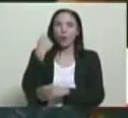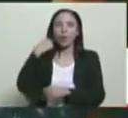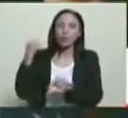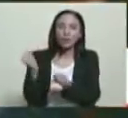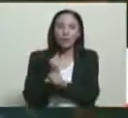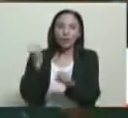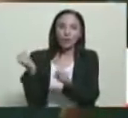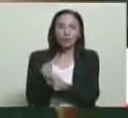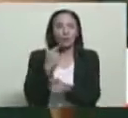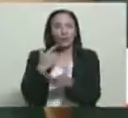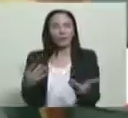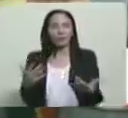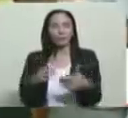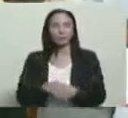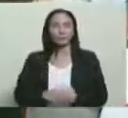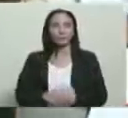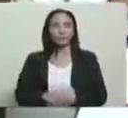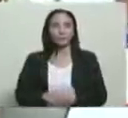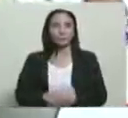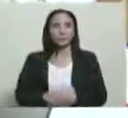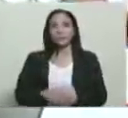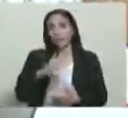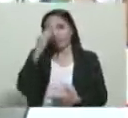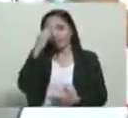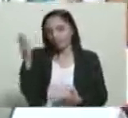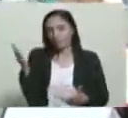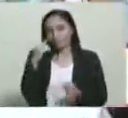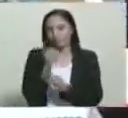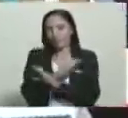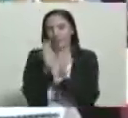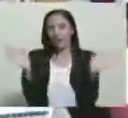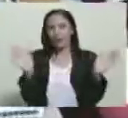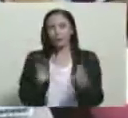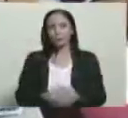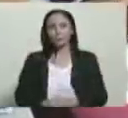más efectivo. Yo lo sé, estoy claro en eso.